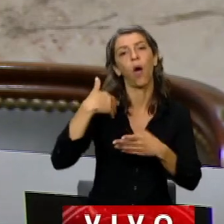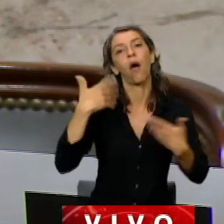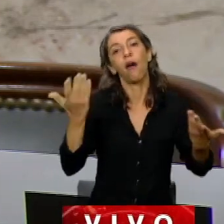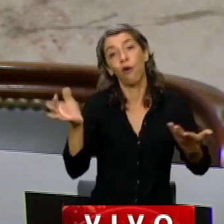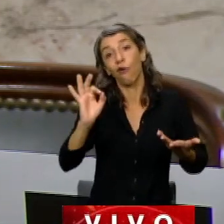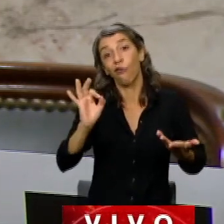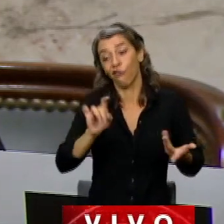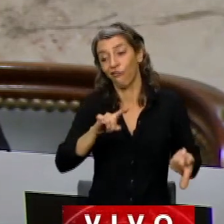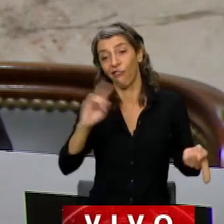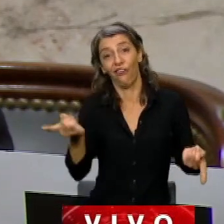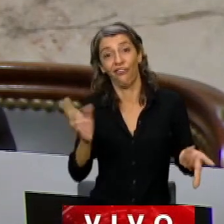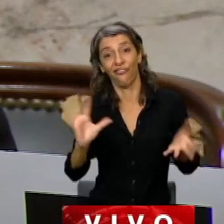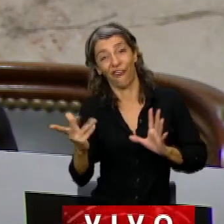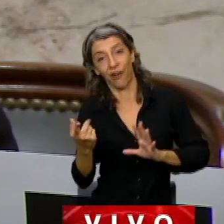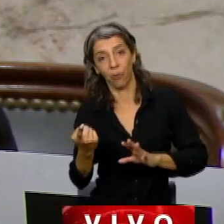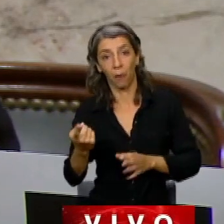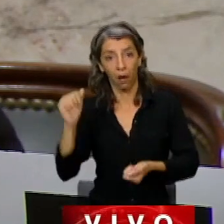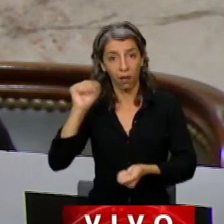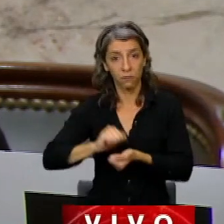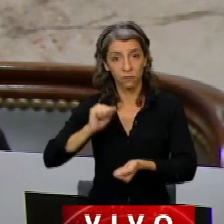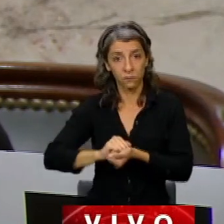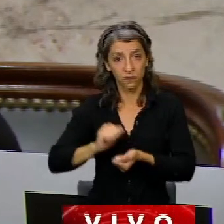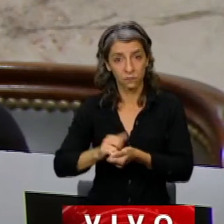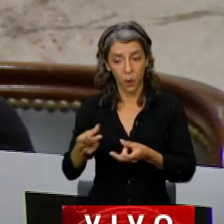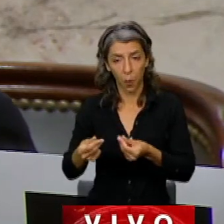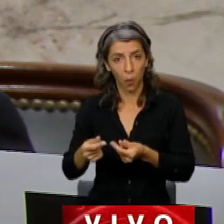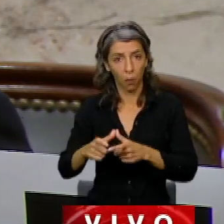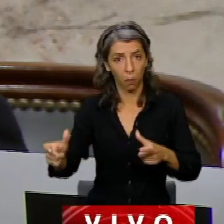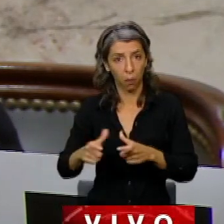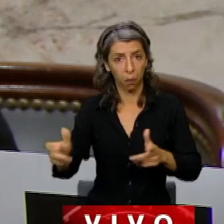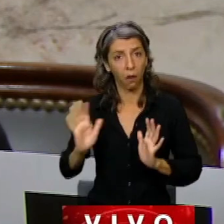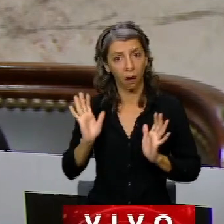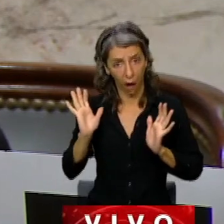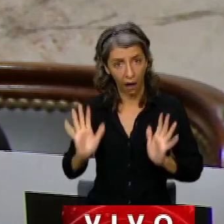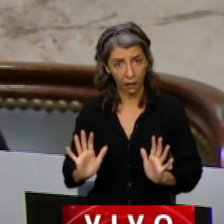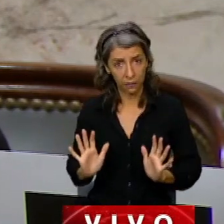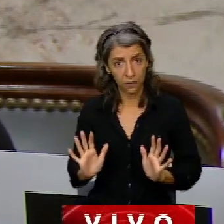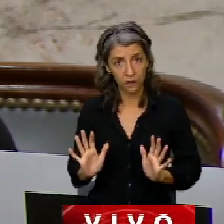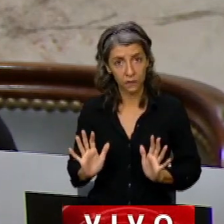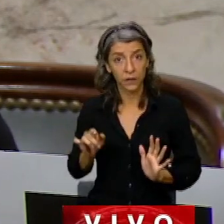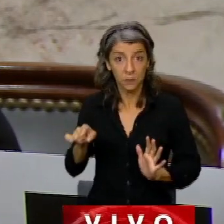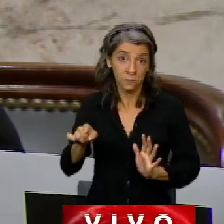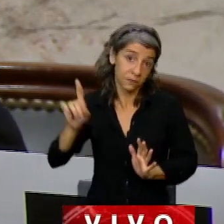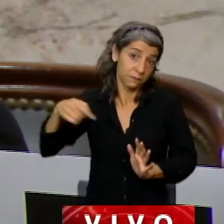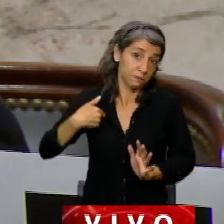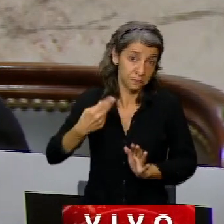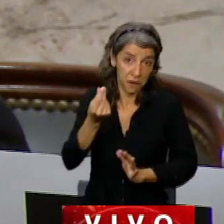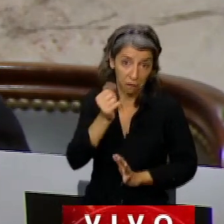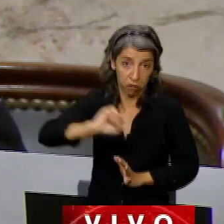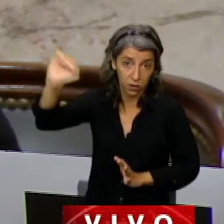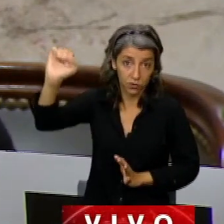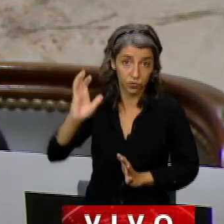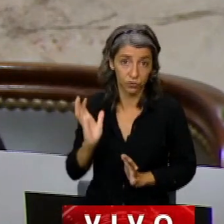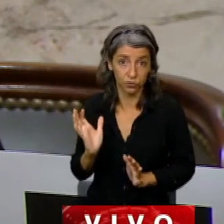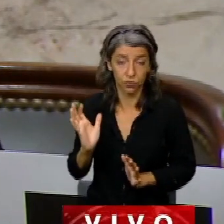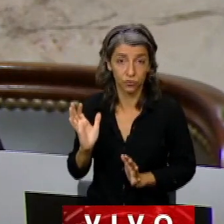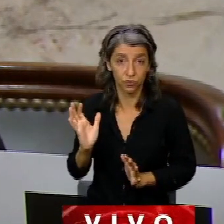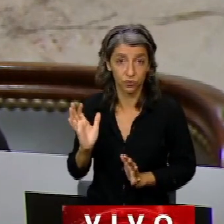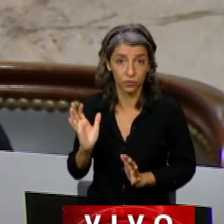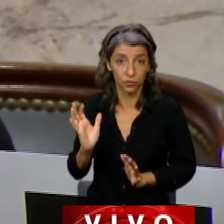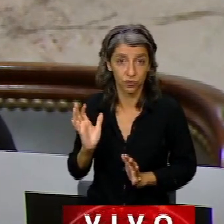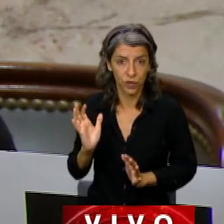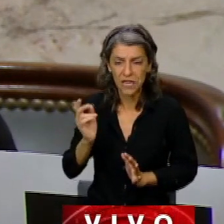con señoriaje, mire la carga que trae esa palabra, que además genera inflación, una